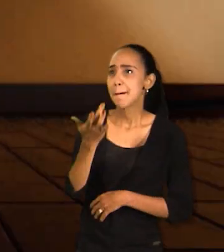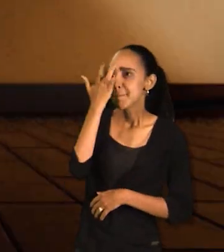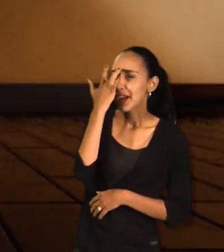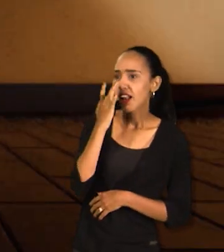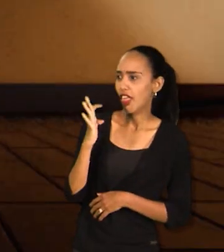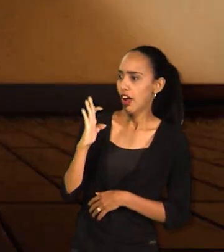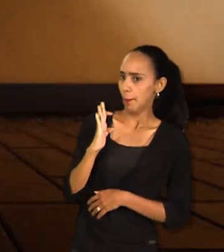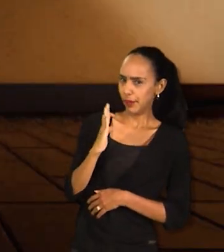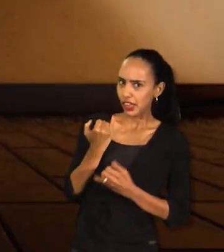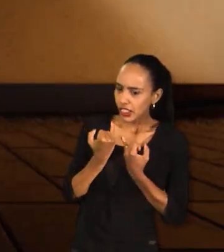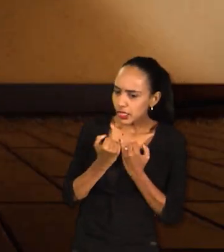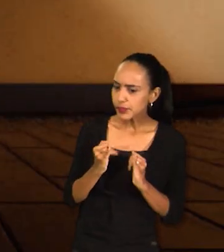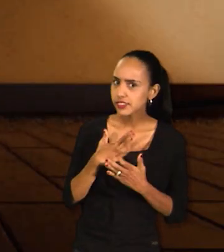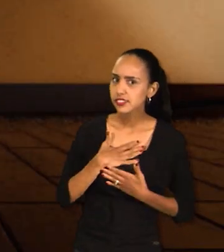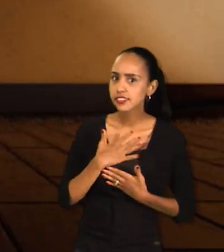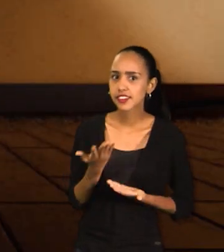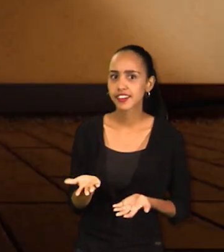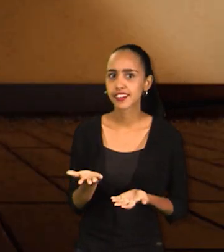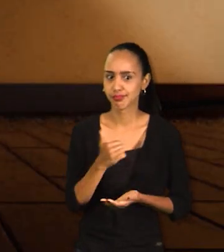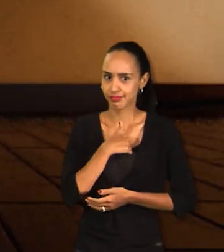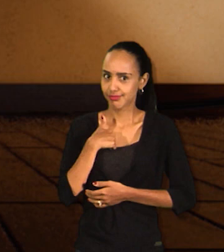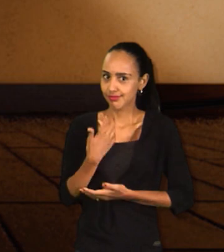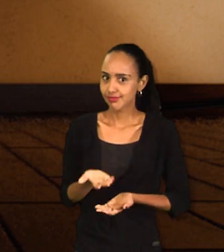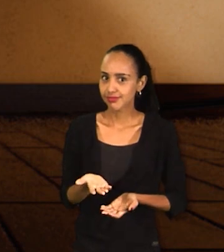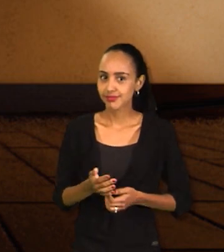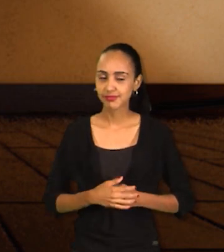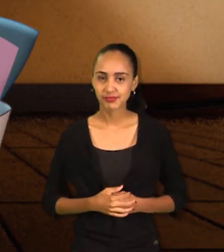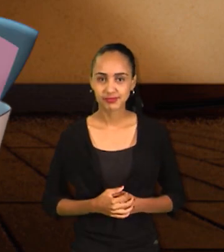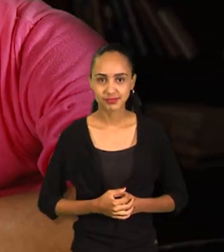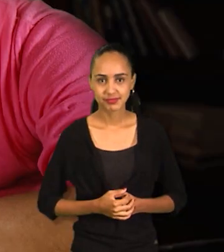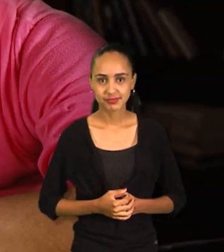mis individualidades.